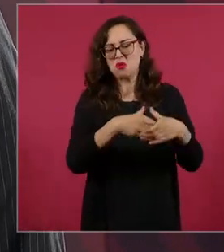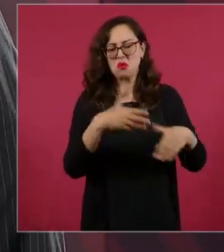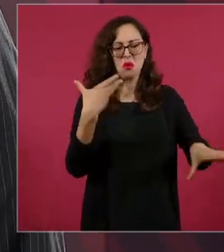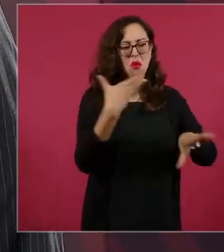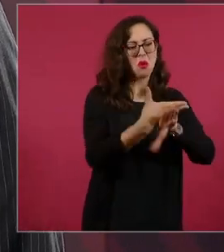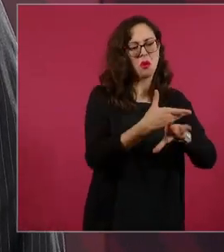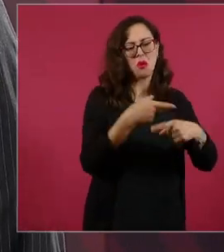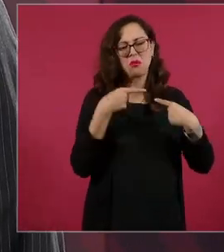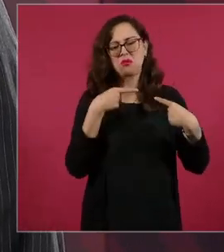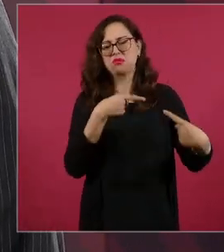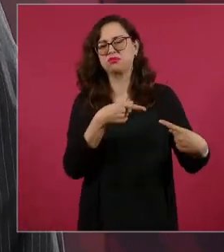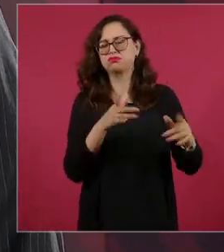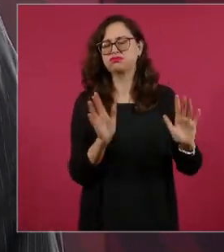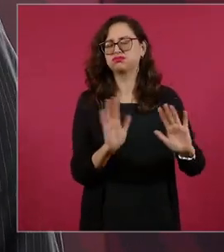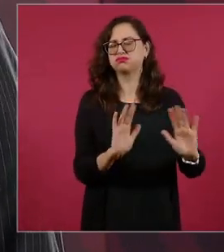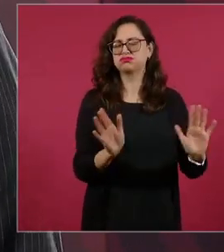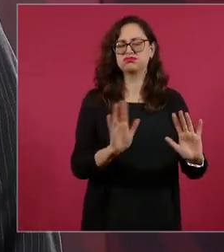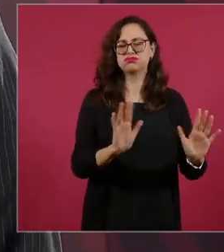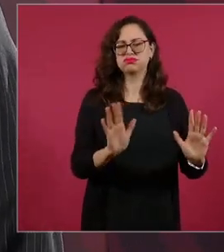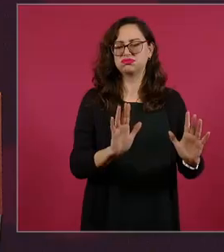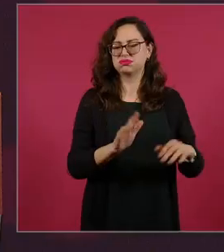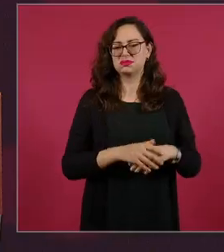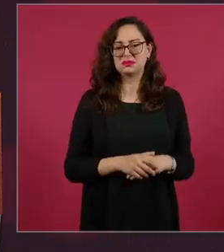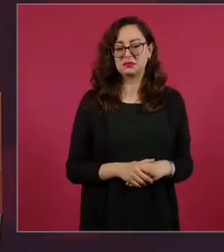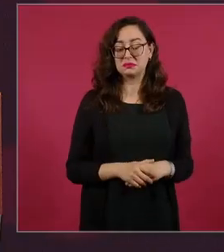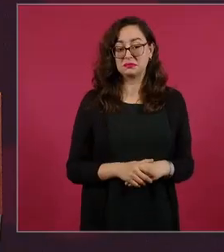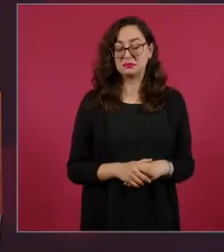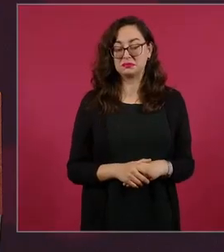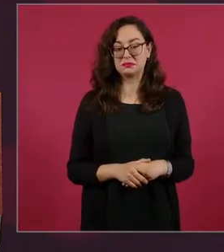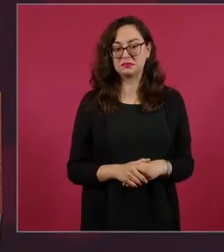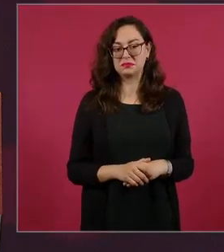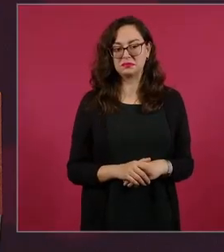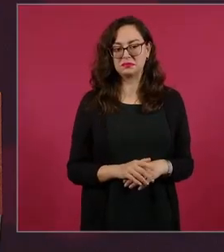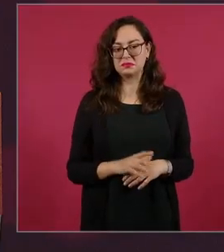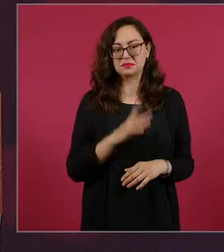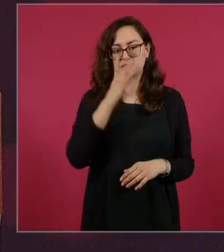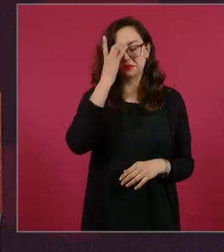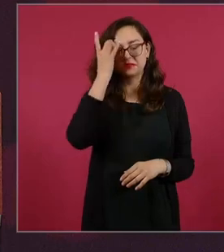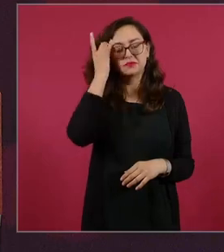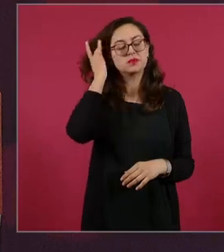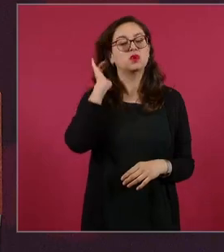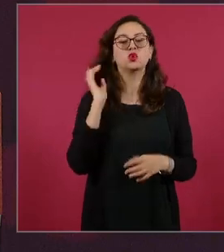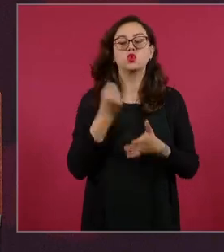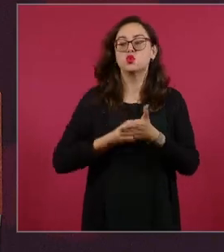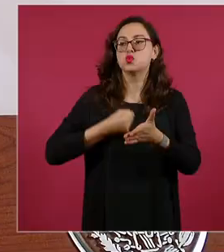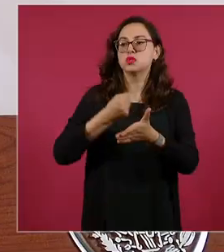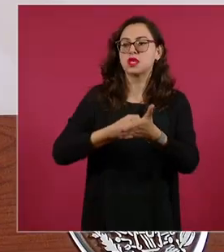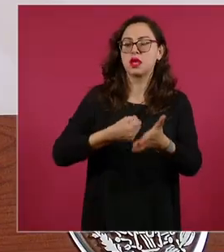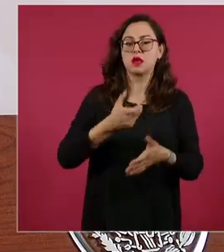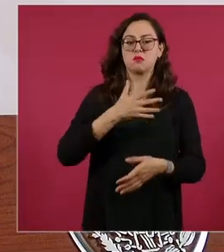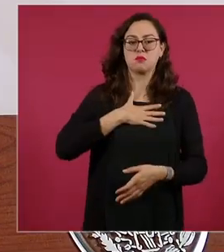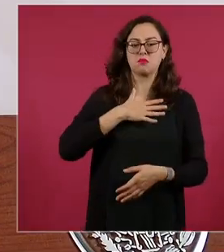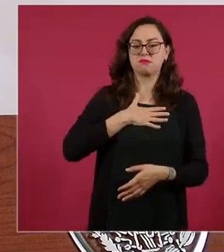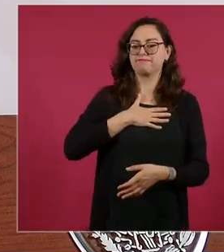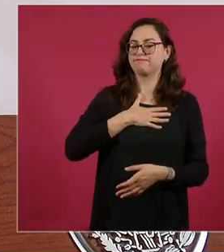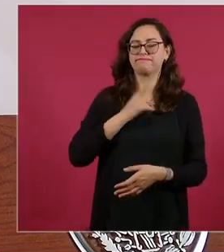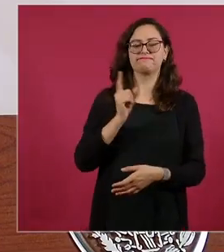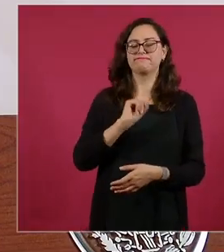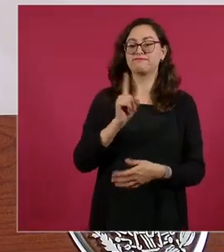Ni siquiera Del movimiento Es México